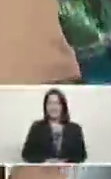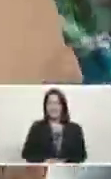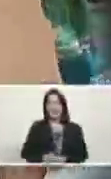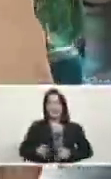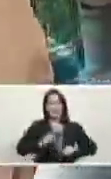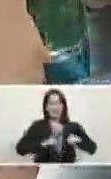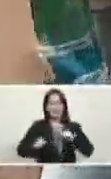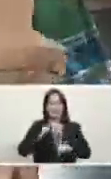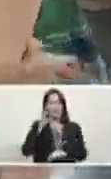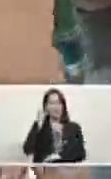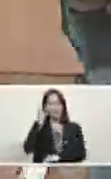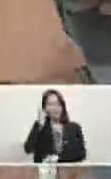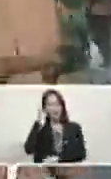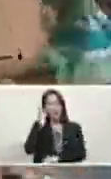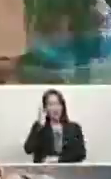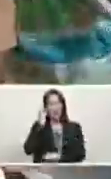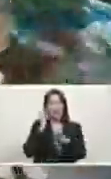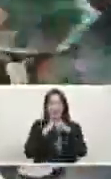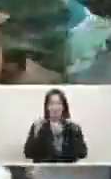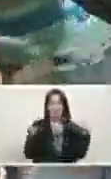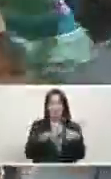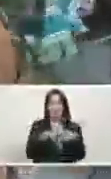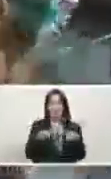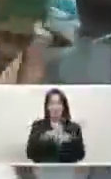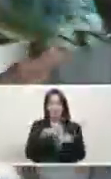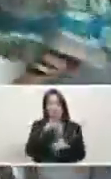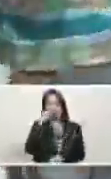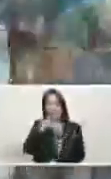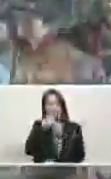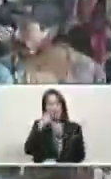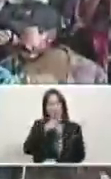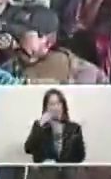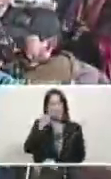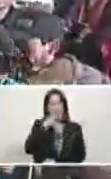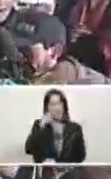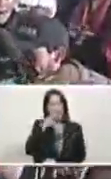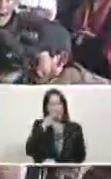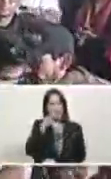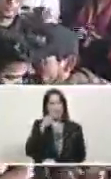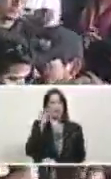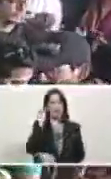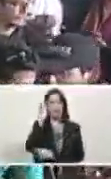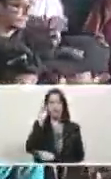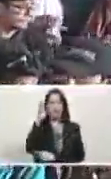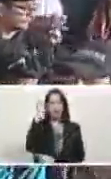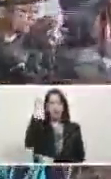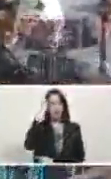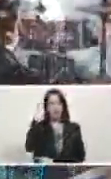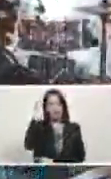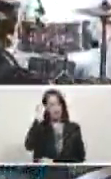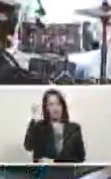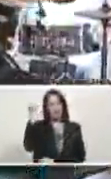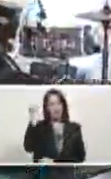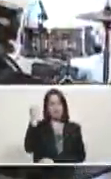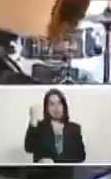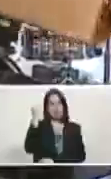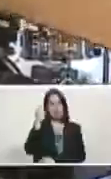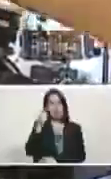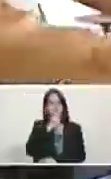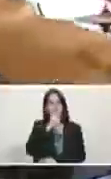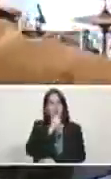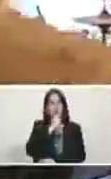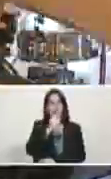gremios sindicatos partidos políticos parlamentarios europeos intelectuales periodistas